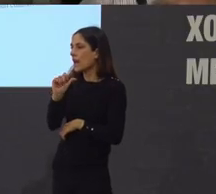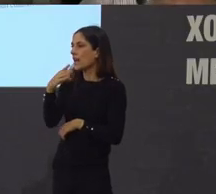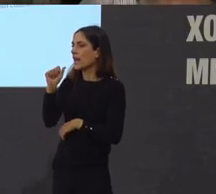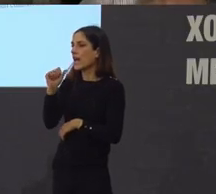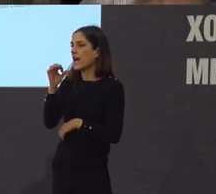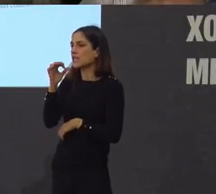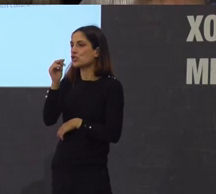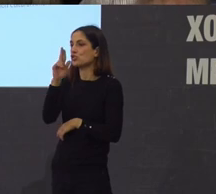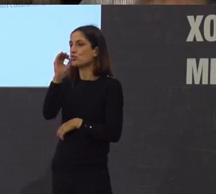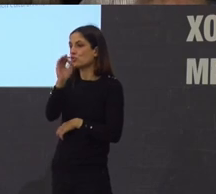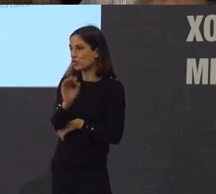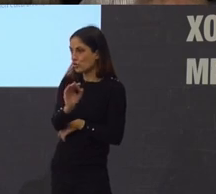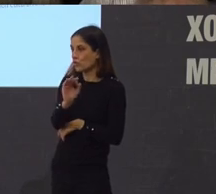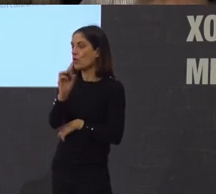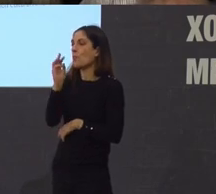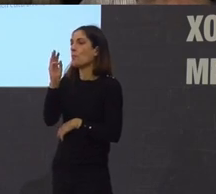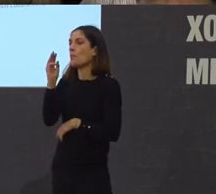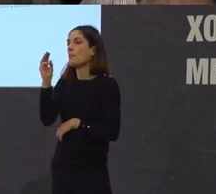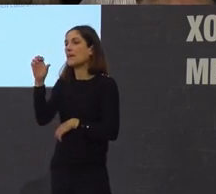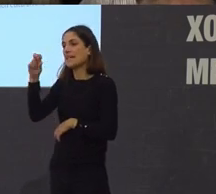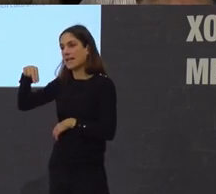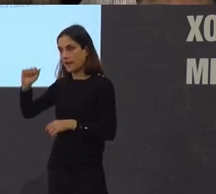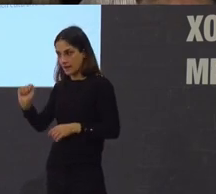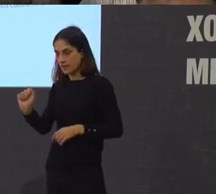manolo castro pena